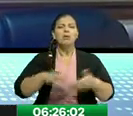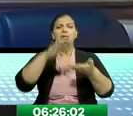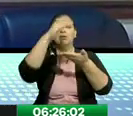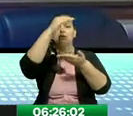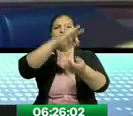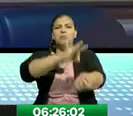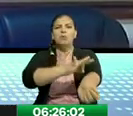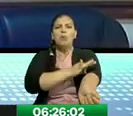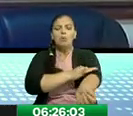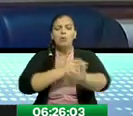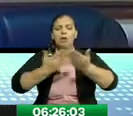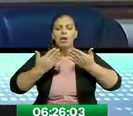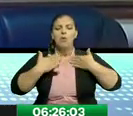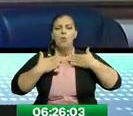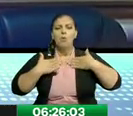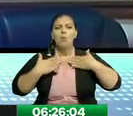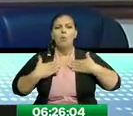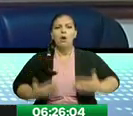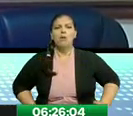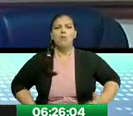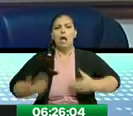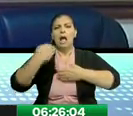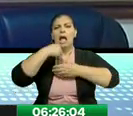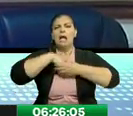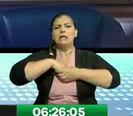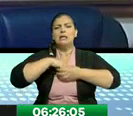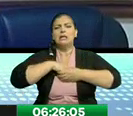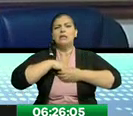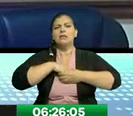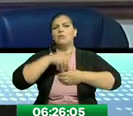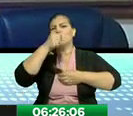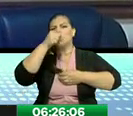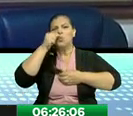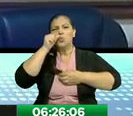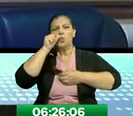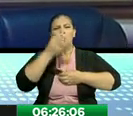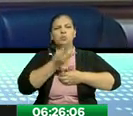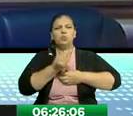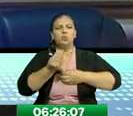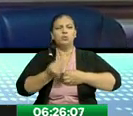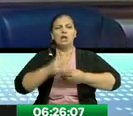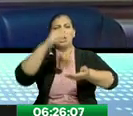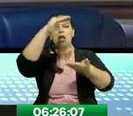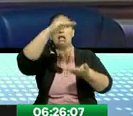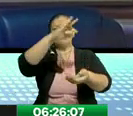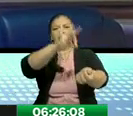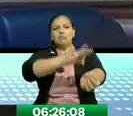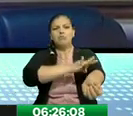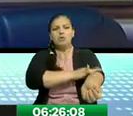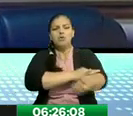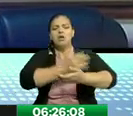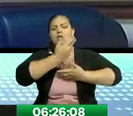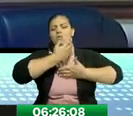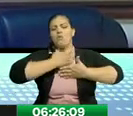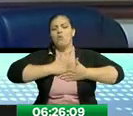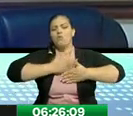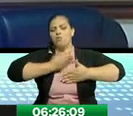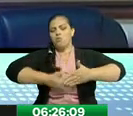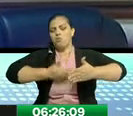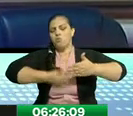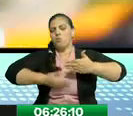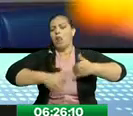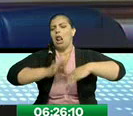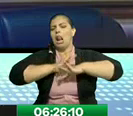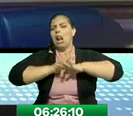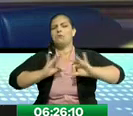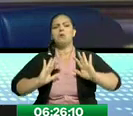a desintoxicar. Mentira. Mentira. Un especialista, un profesional, que me diga